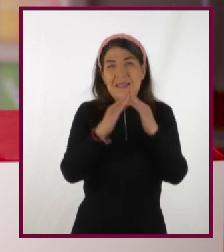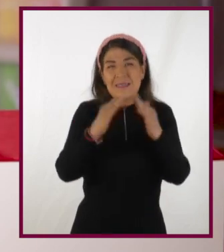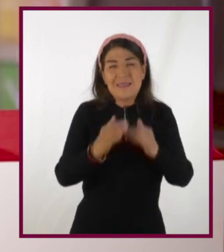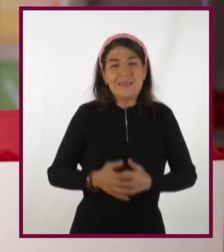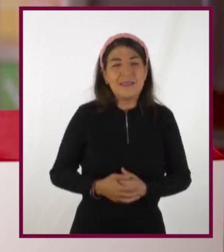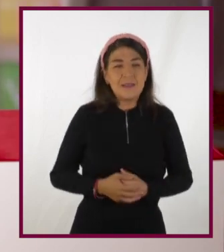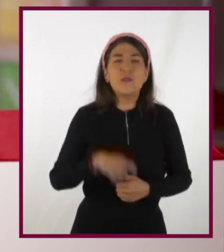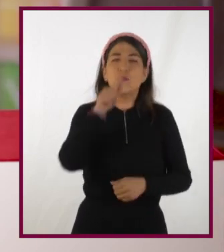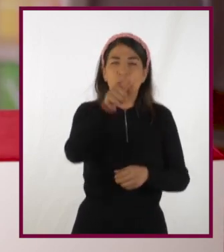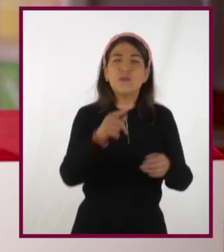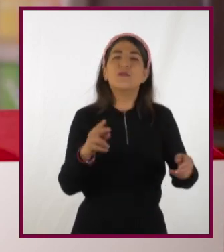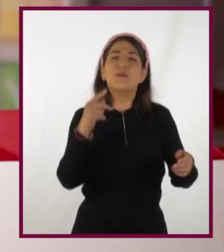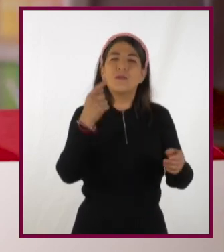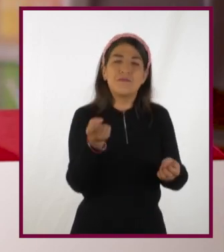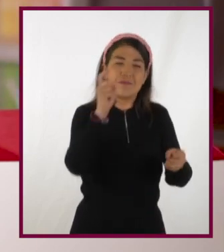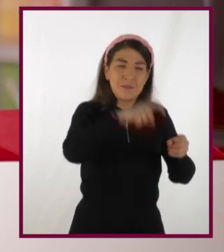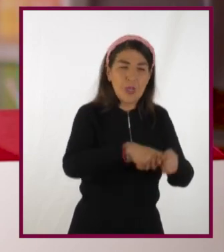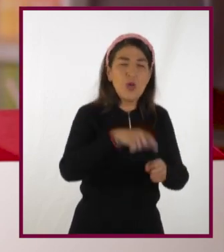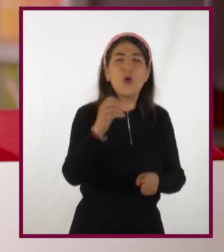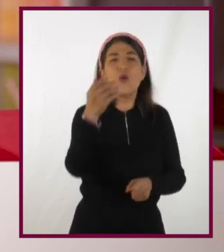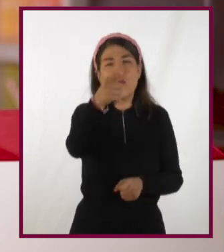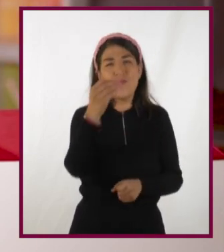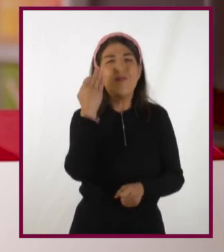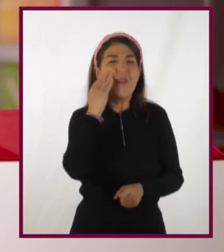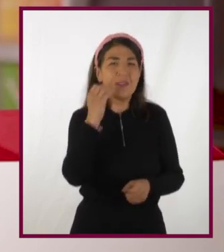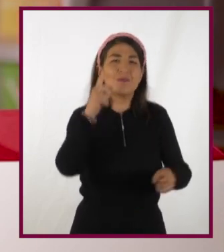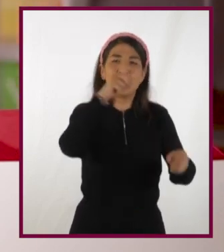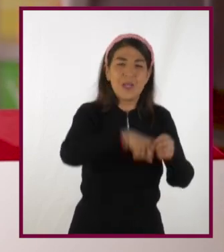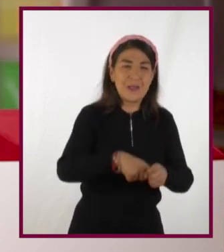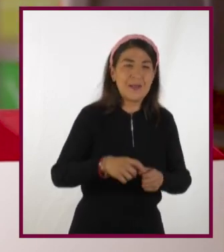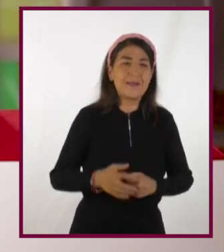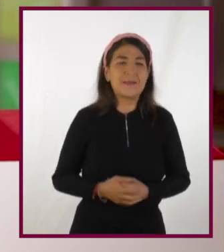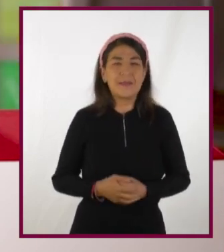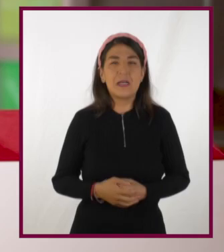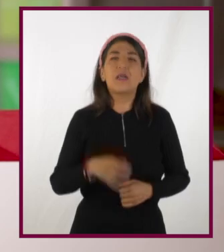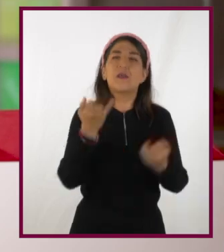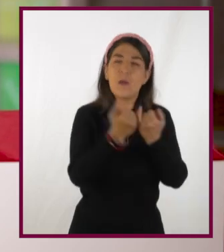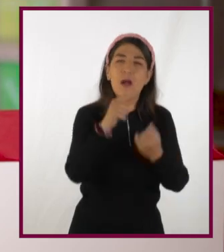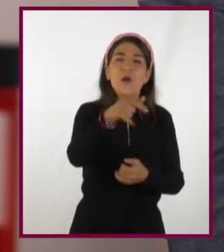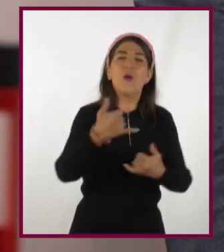jovenesencasa.cep.gov.mx. Únete a la comunidad de Jóvenes en Casa en Facebook. Y vuelve a ver